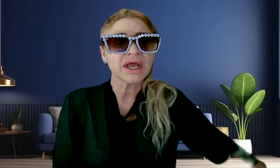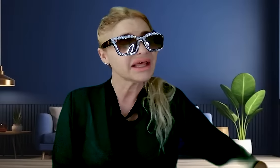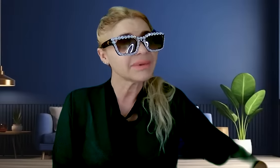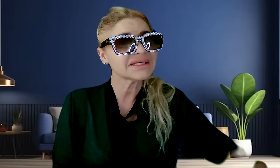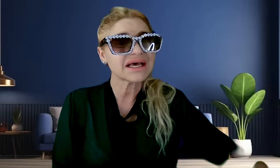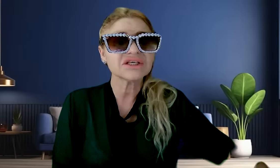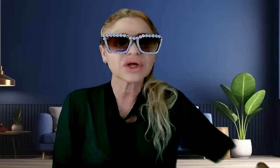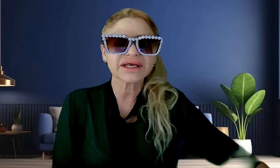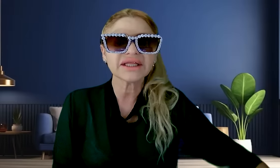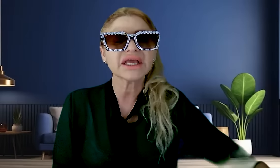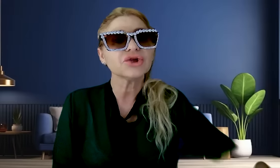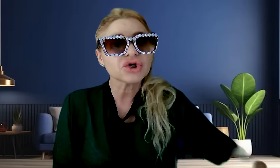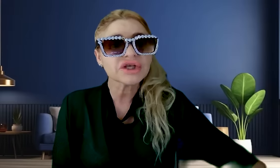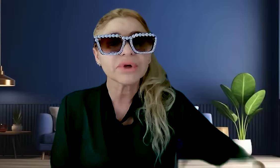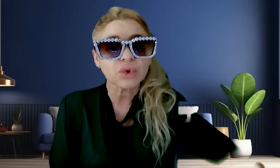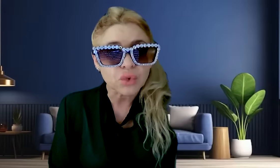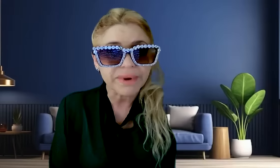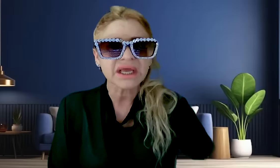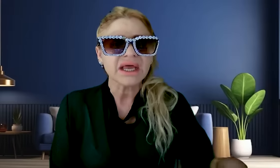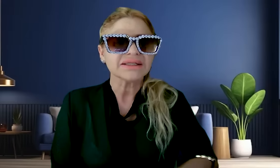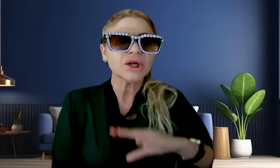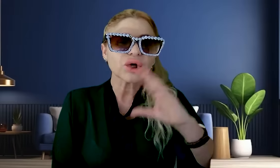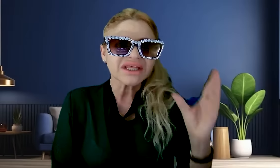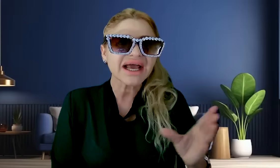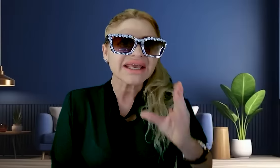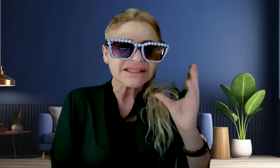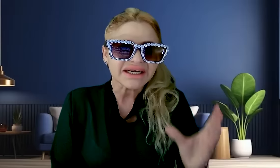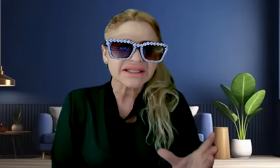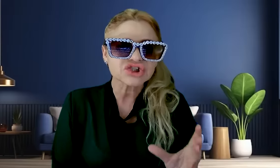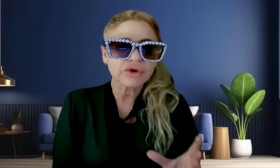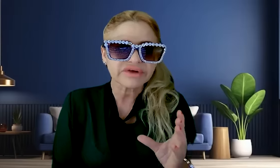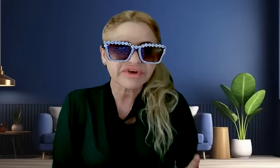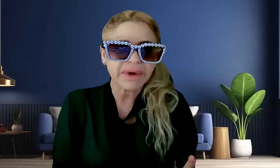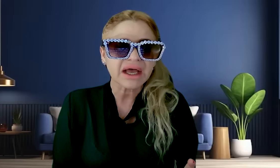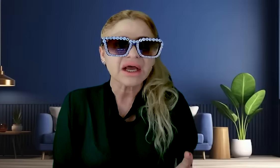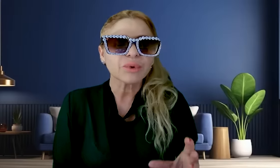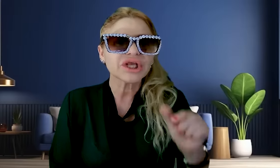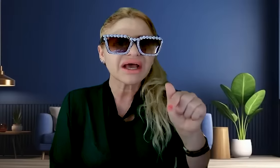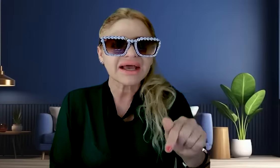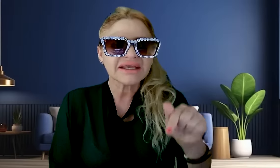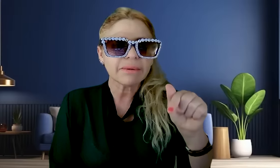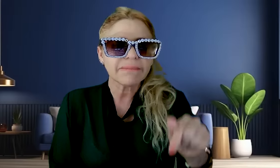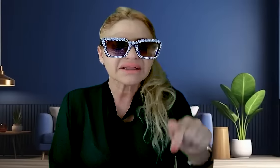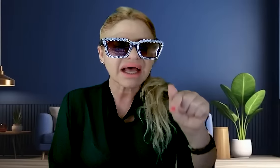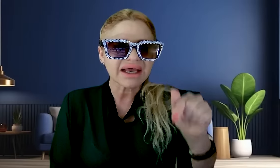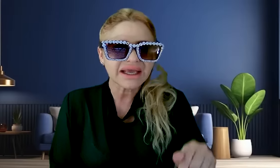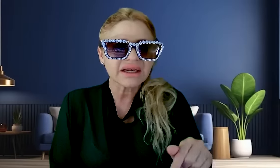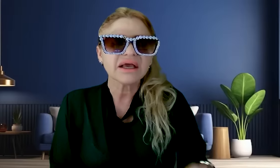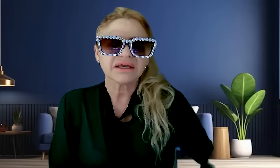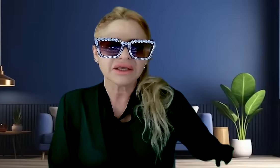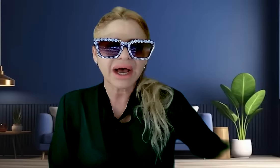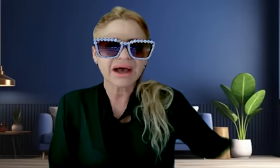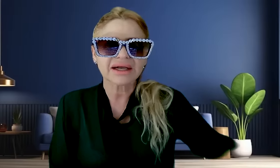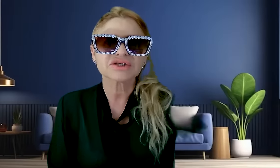estado y además ha dicho a la gente que no se preocupe de lo que digan en internet sobre FEMA porque ahí manda